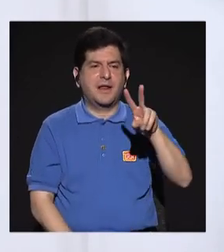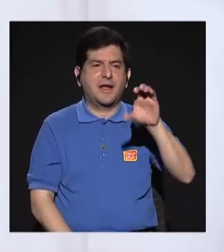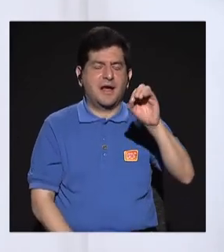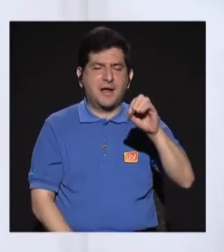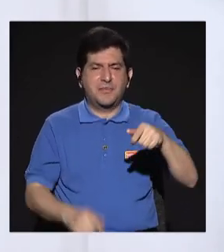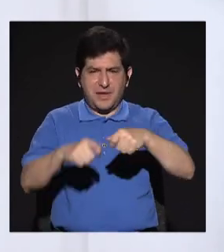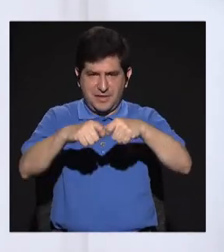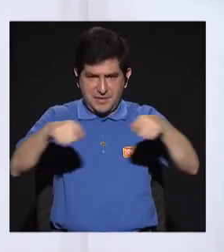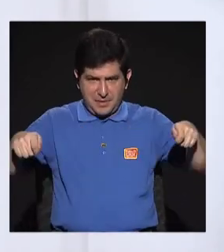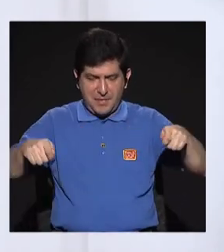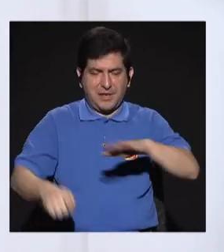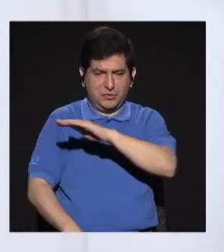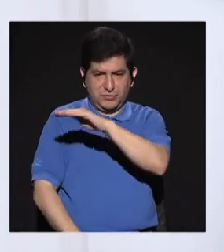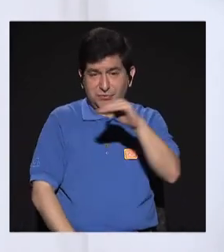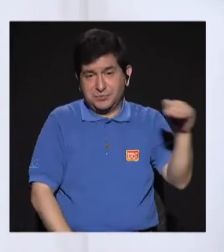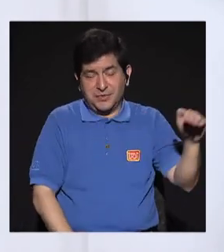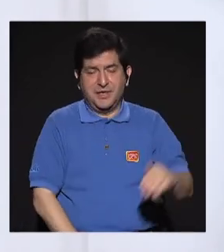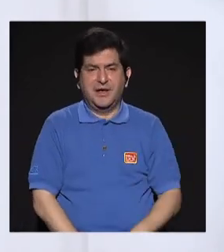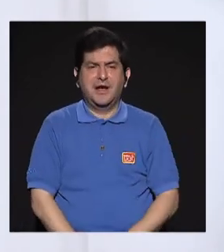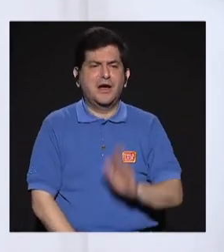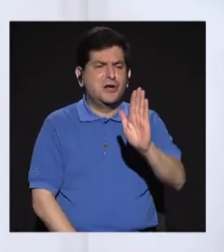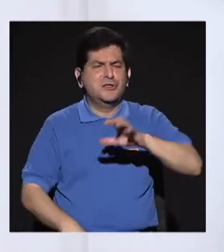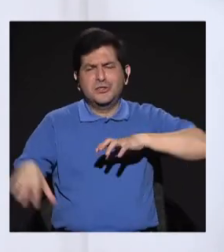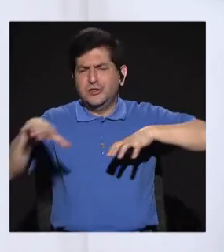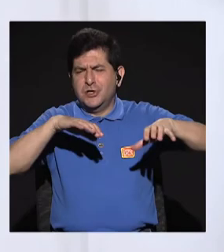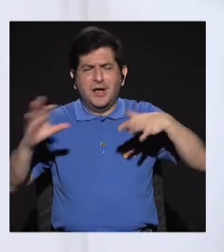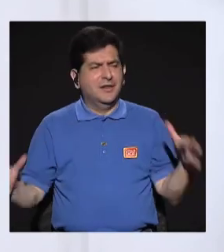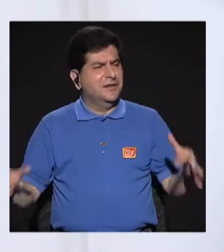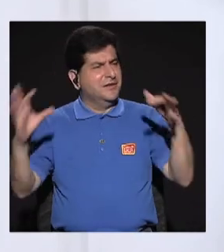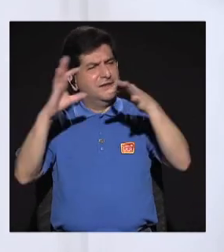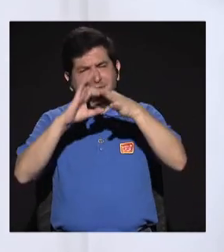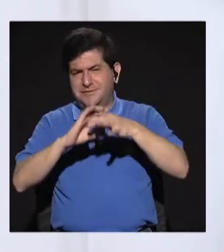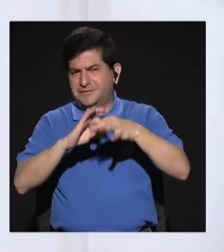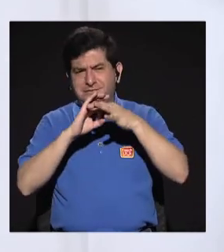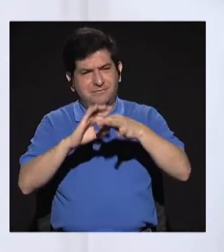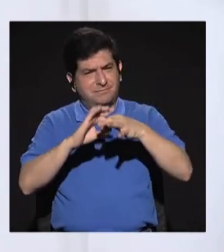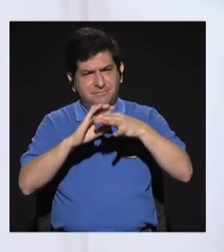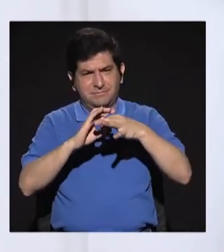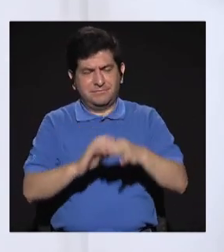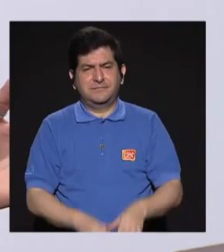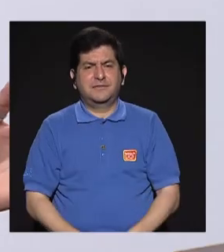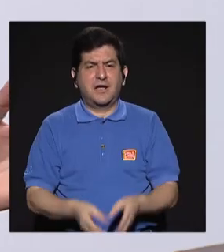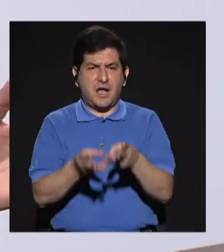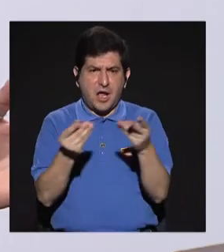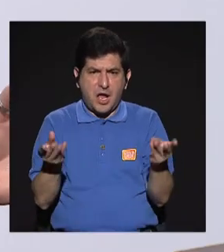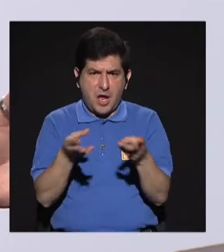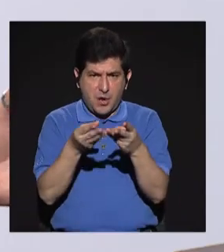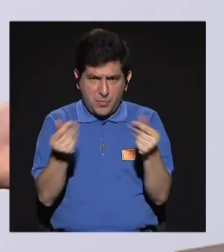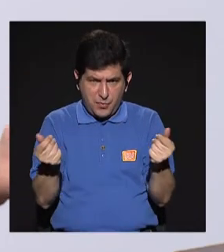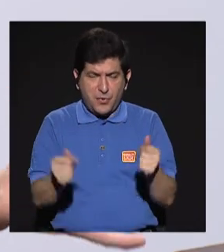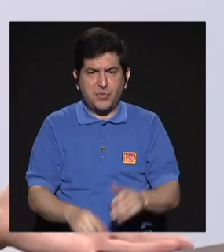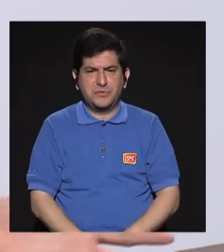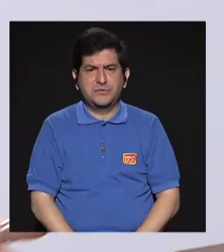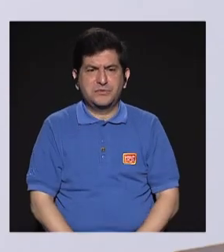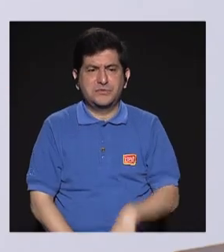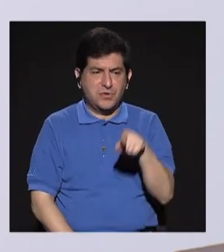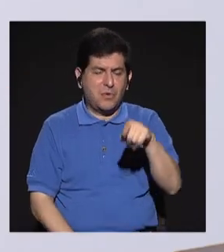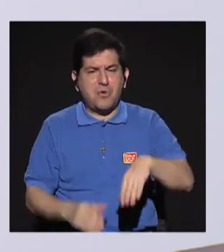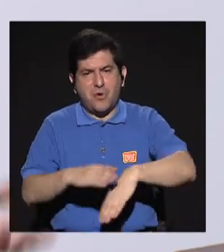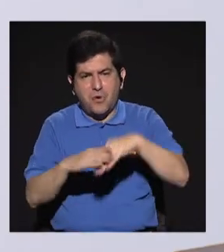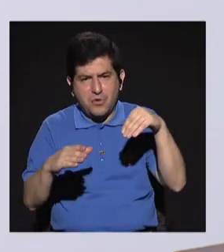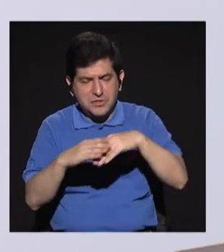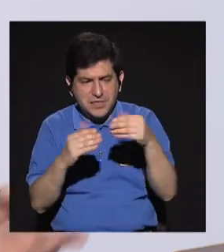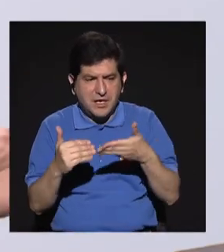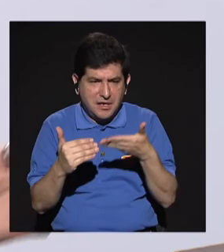a 20 metros del mar entonces sus actividades están relacionadas la producción está